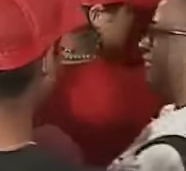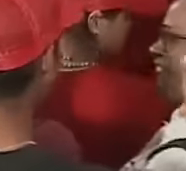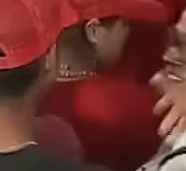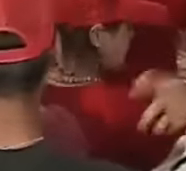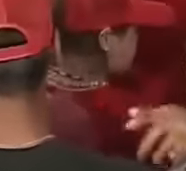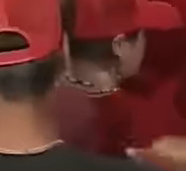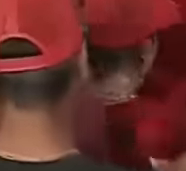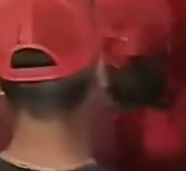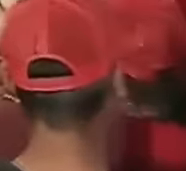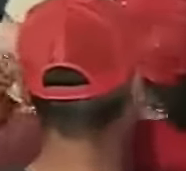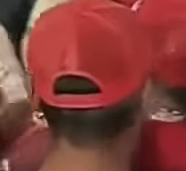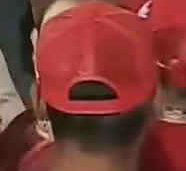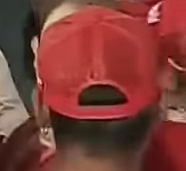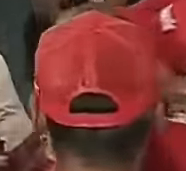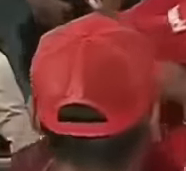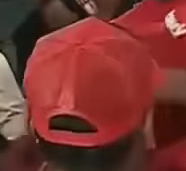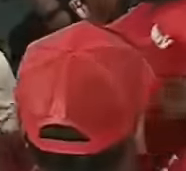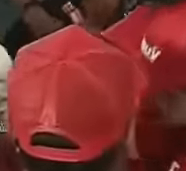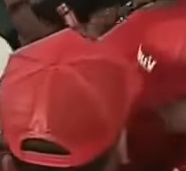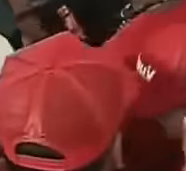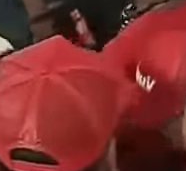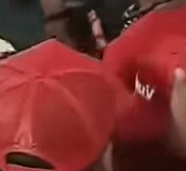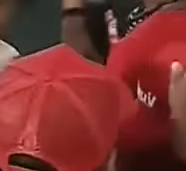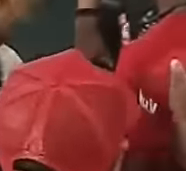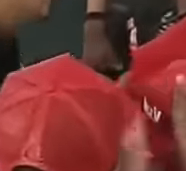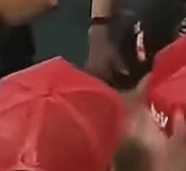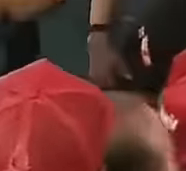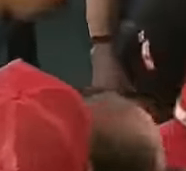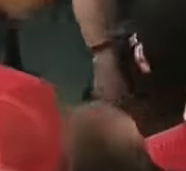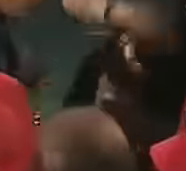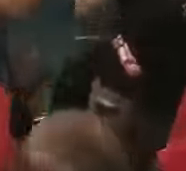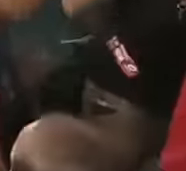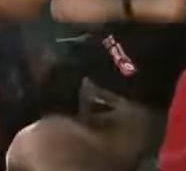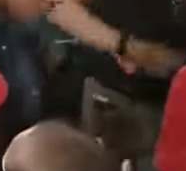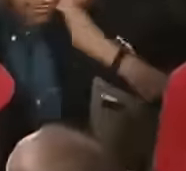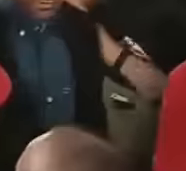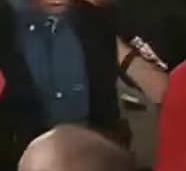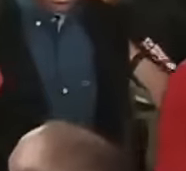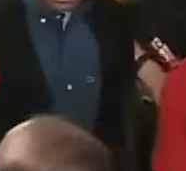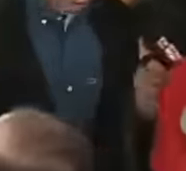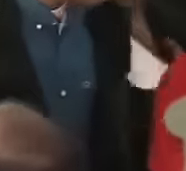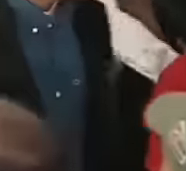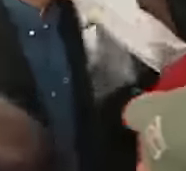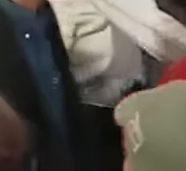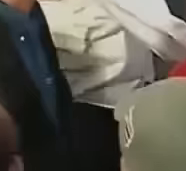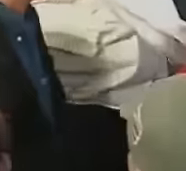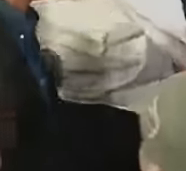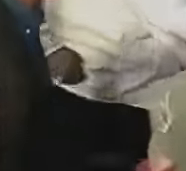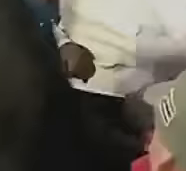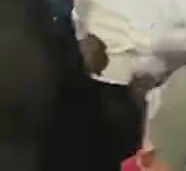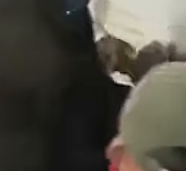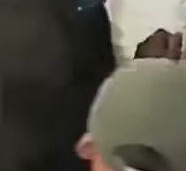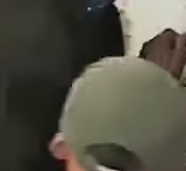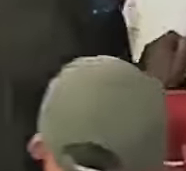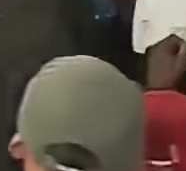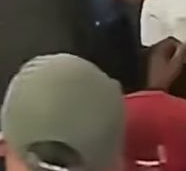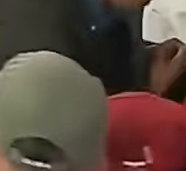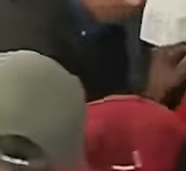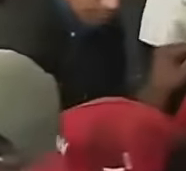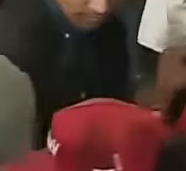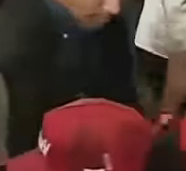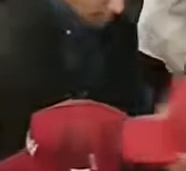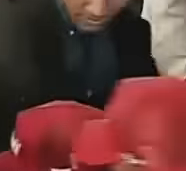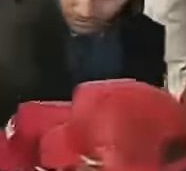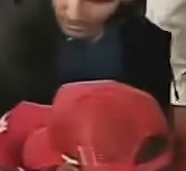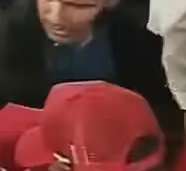el mundo presentes en Venezuela, observando de manera directa cómo es este proceso democrático y